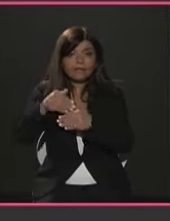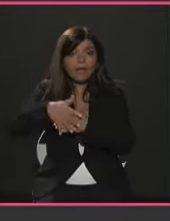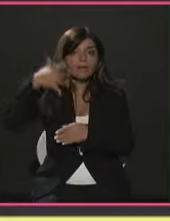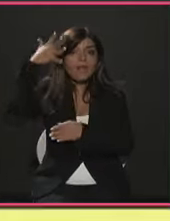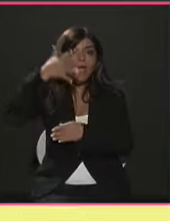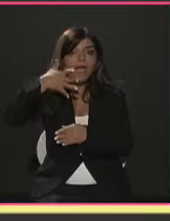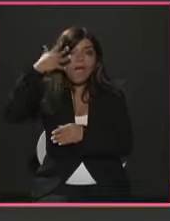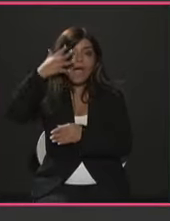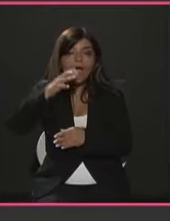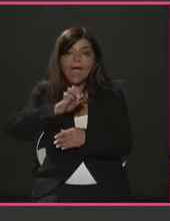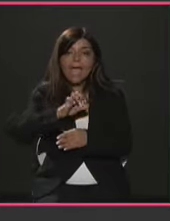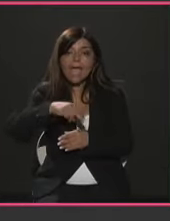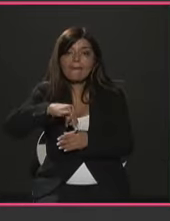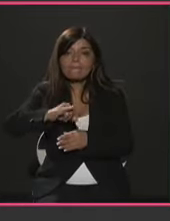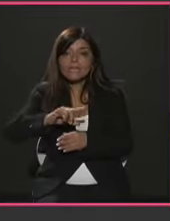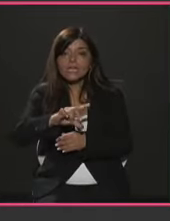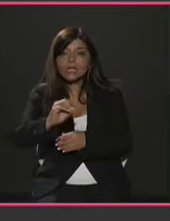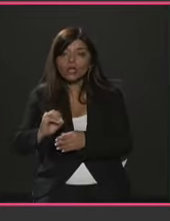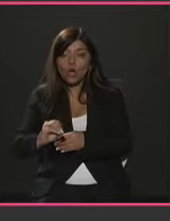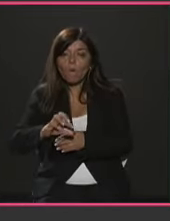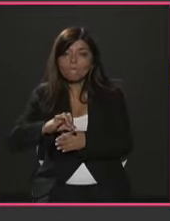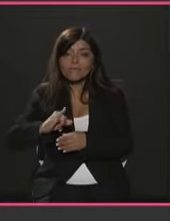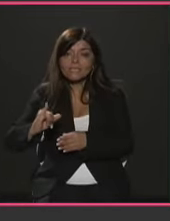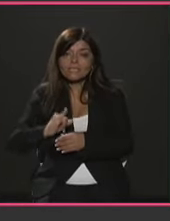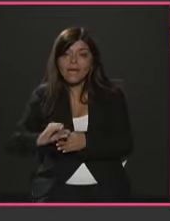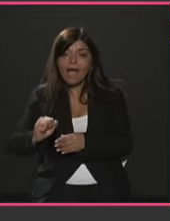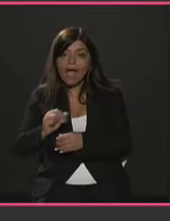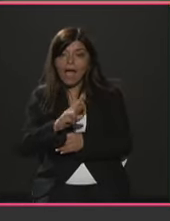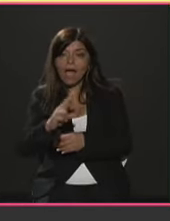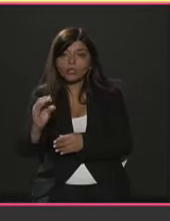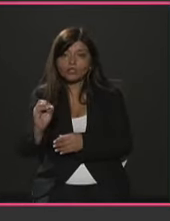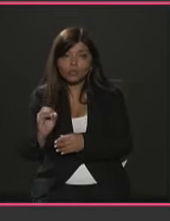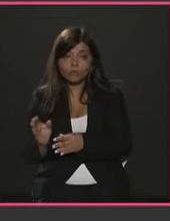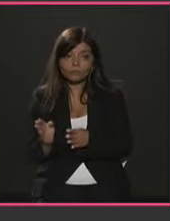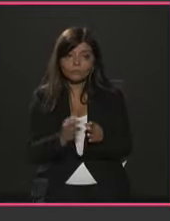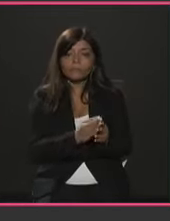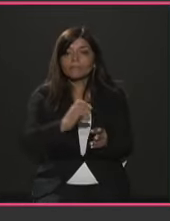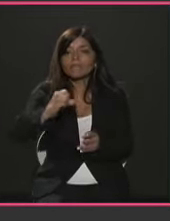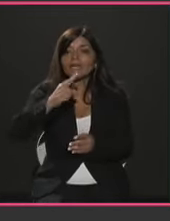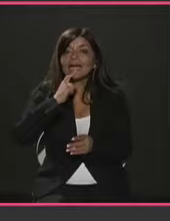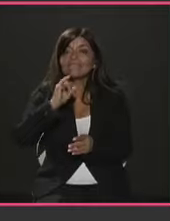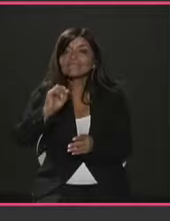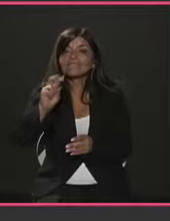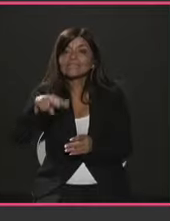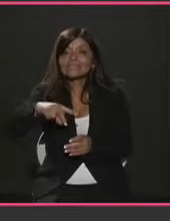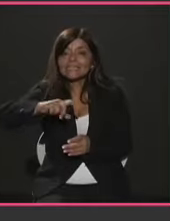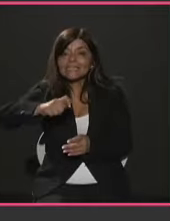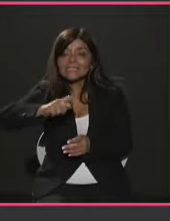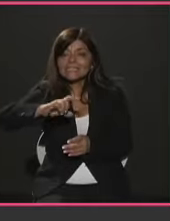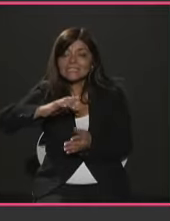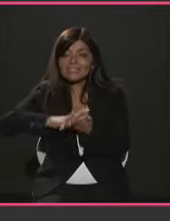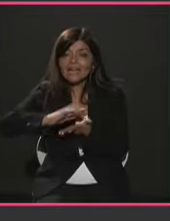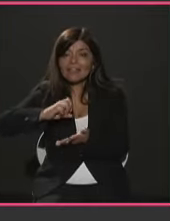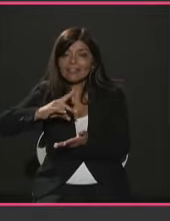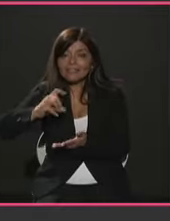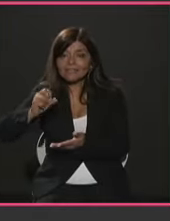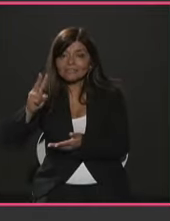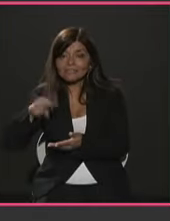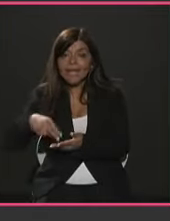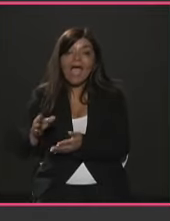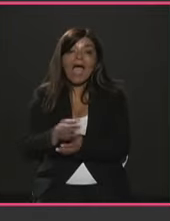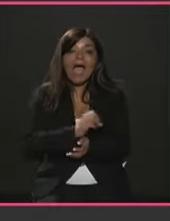exposición de Emilio Pizarro kti chandran Ann Sigal